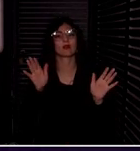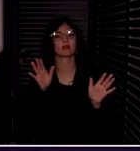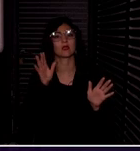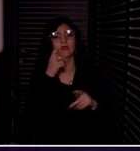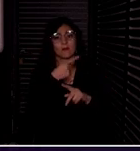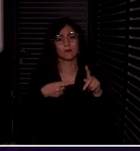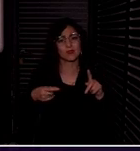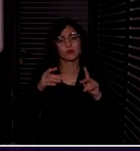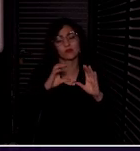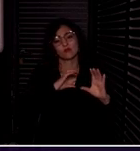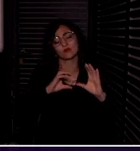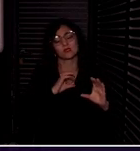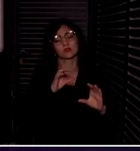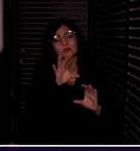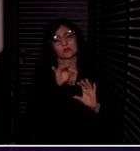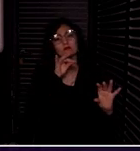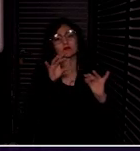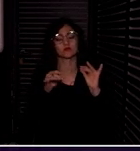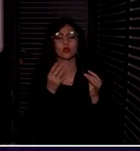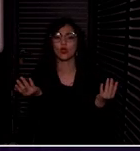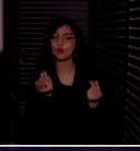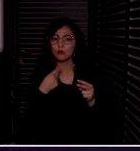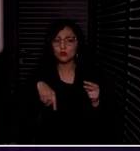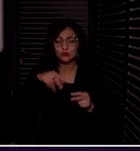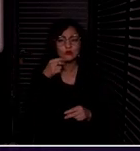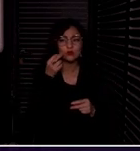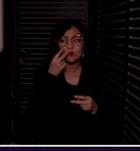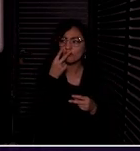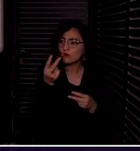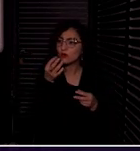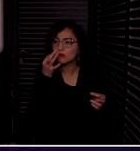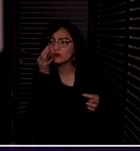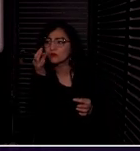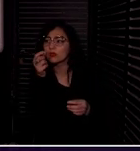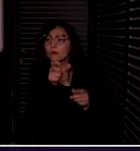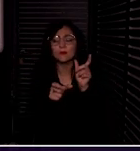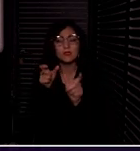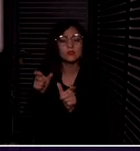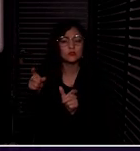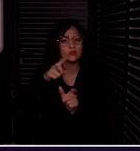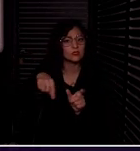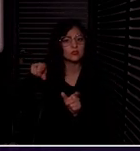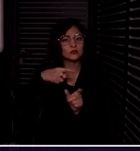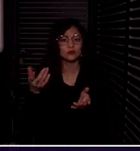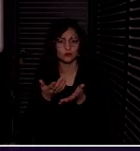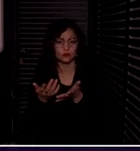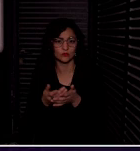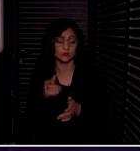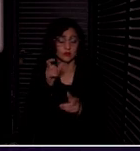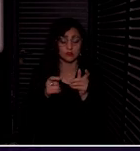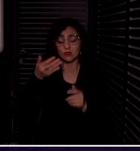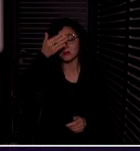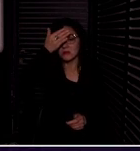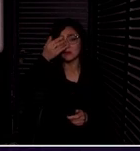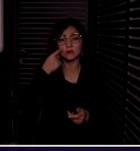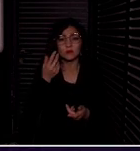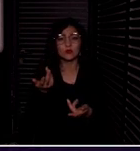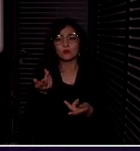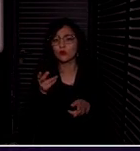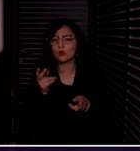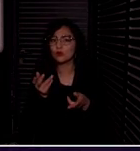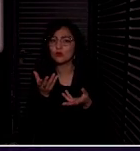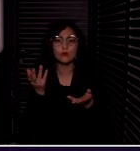tema clave que tiene que resolverse es cómo estudiamos las audiencias, porque no es tan fácil. El sistema de audímetros queda obsoleto, el modelo de